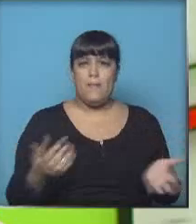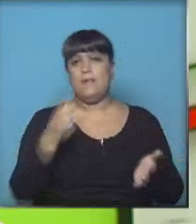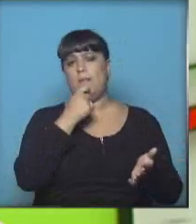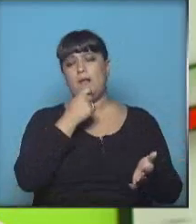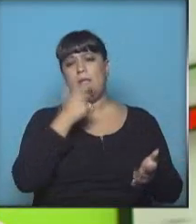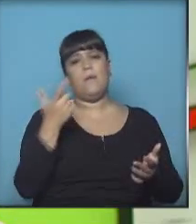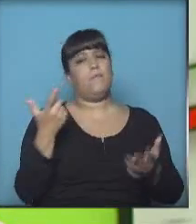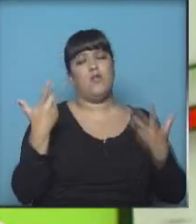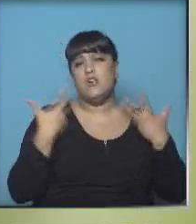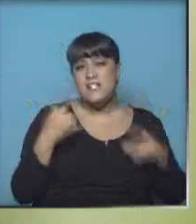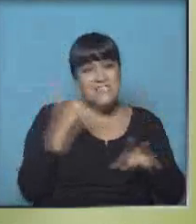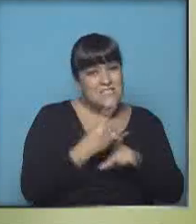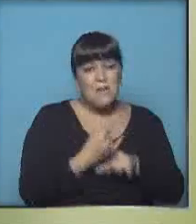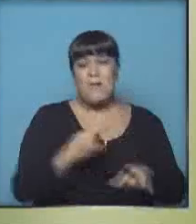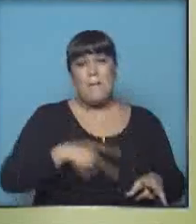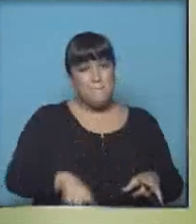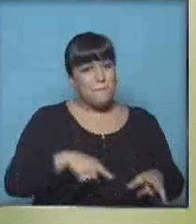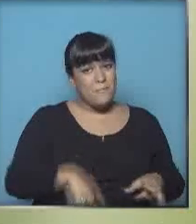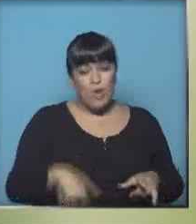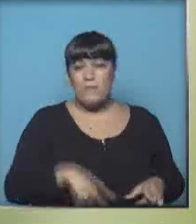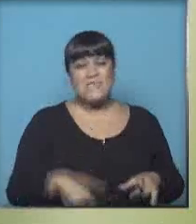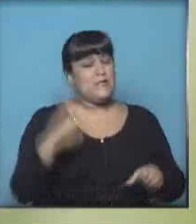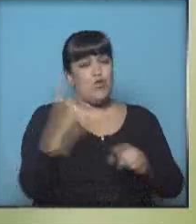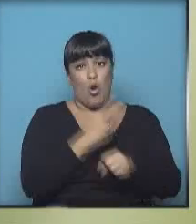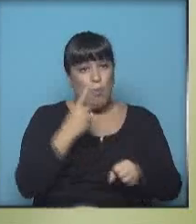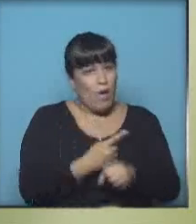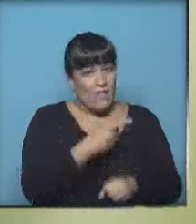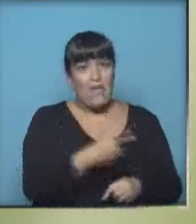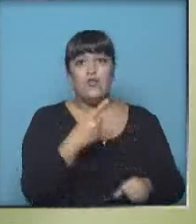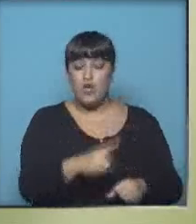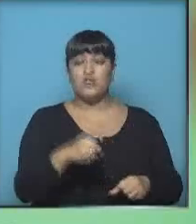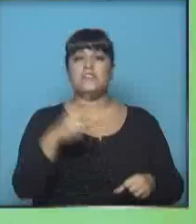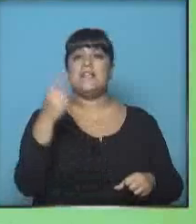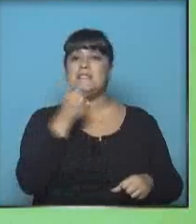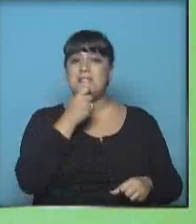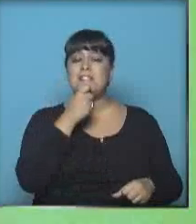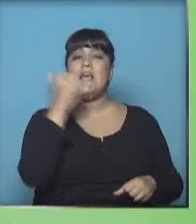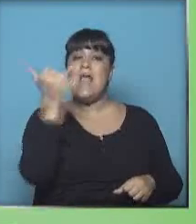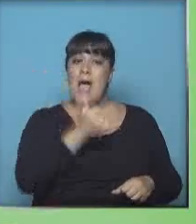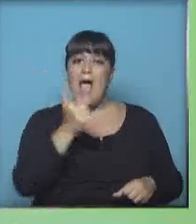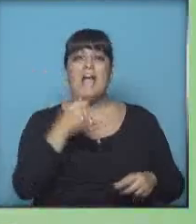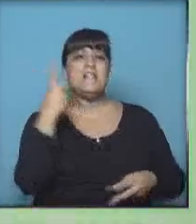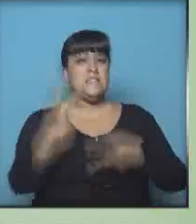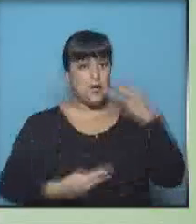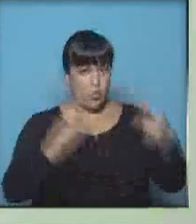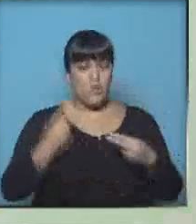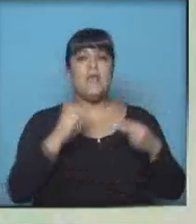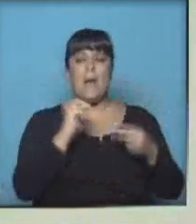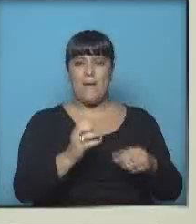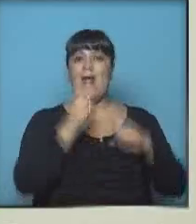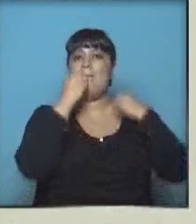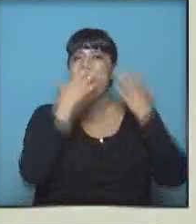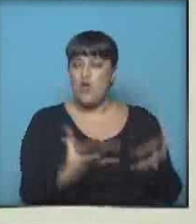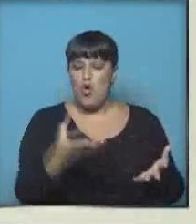cardinal es la incontinencia de orina, entonces cuando uno plantea realmente que va a haber un beneficio al hacer algún tipo de cirugía porque se corrige el ángulo